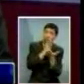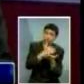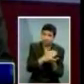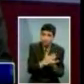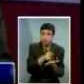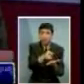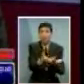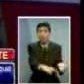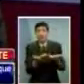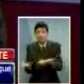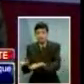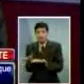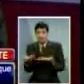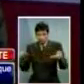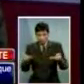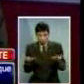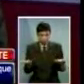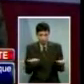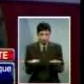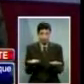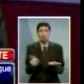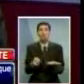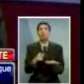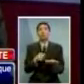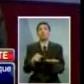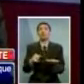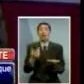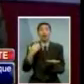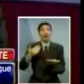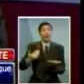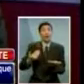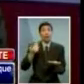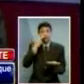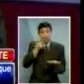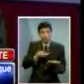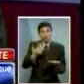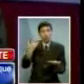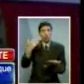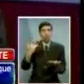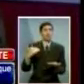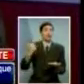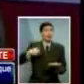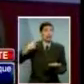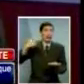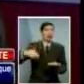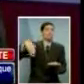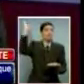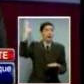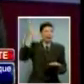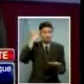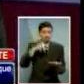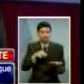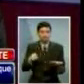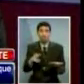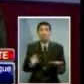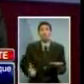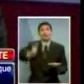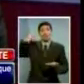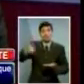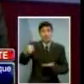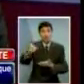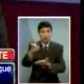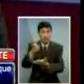ofertas económicas por sobre el techo que el Ministerio de Hacienda había propuesto gastar como inversión en este